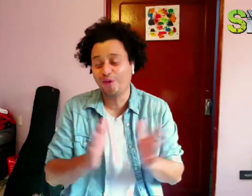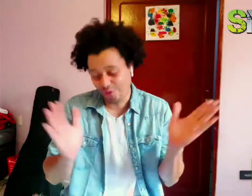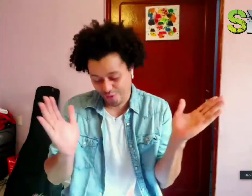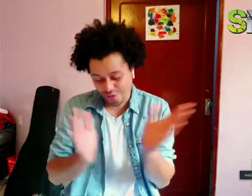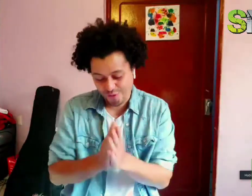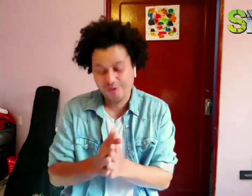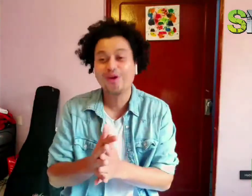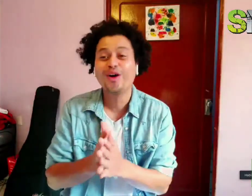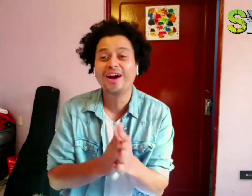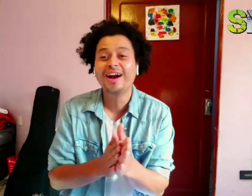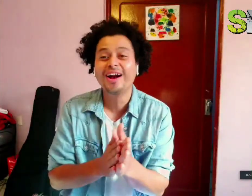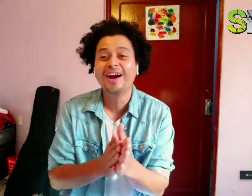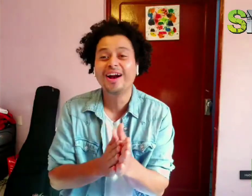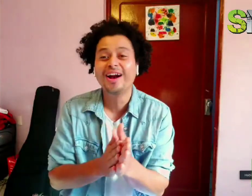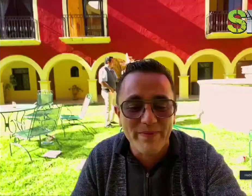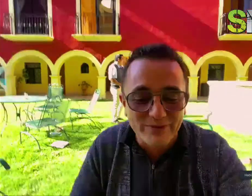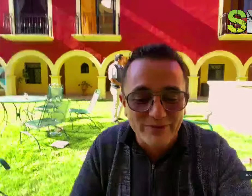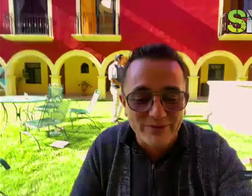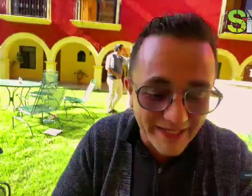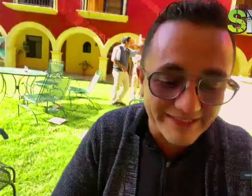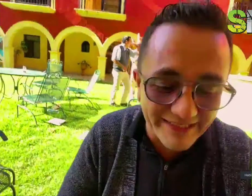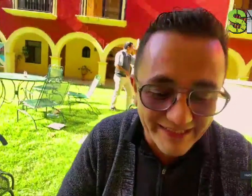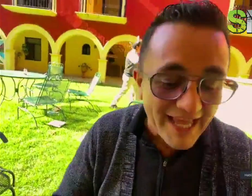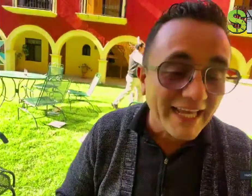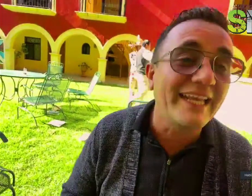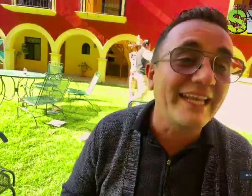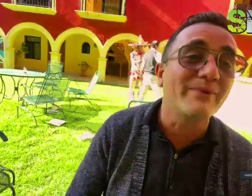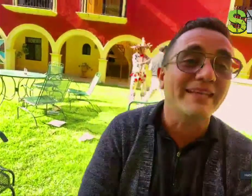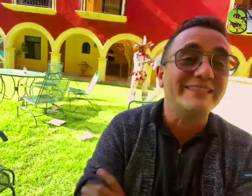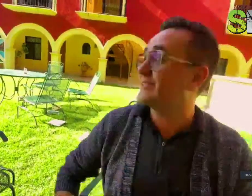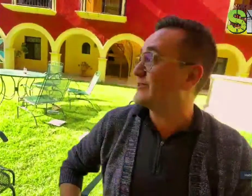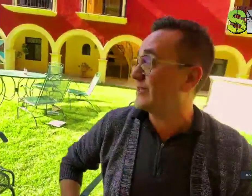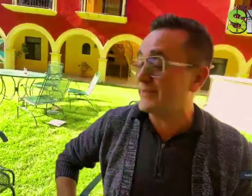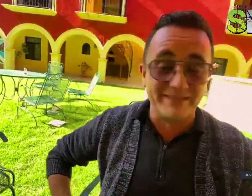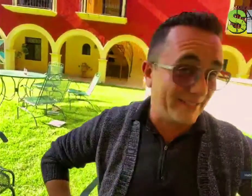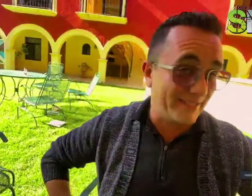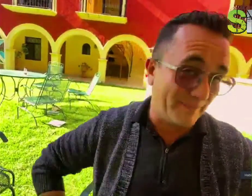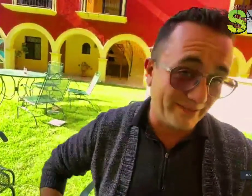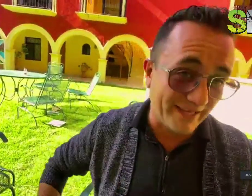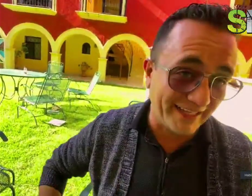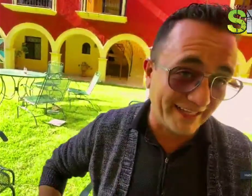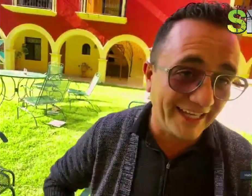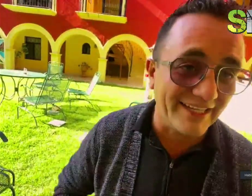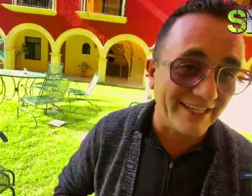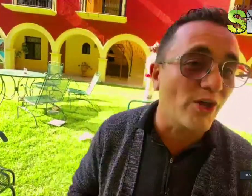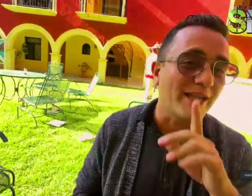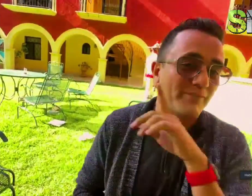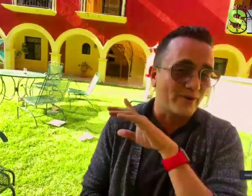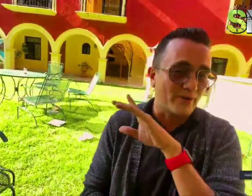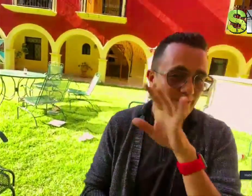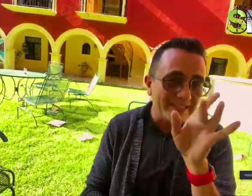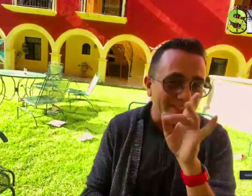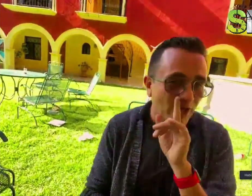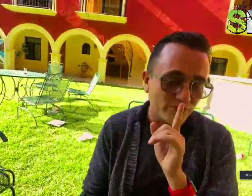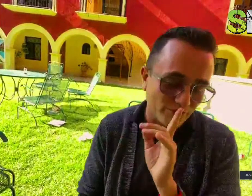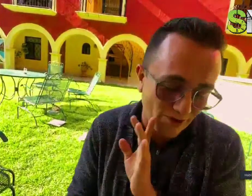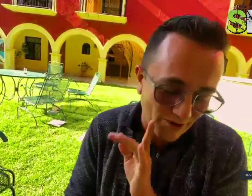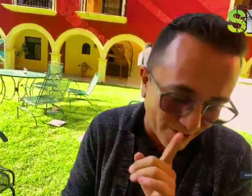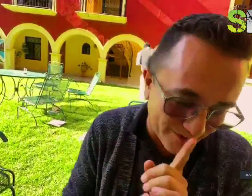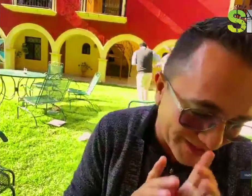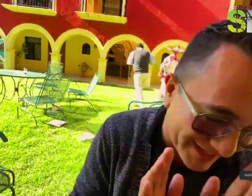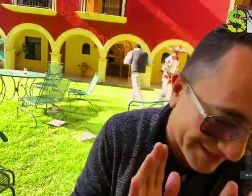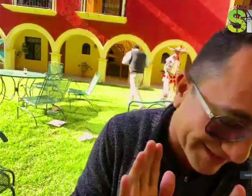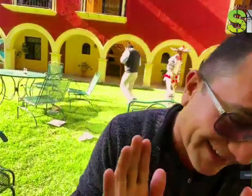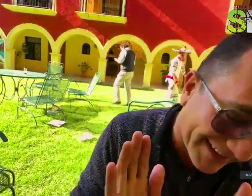esto, no voy a decir nombres, no voy a decir que ni guarachín ni guarachón ya están hospedados aquí. No, tampoco. No, yo